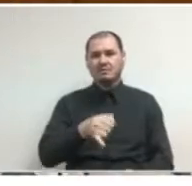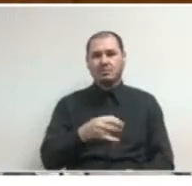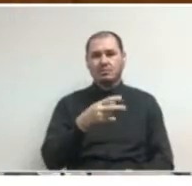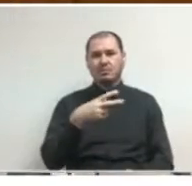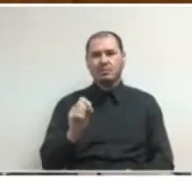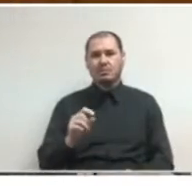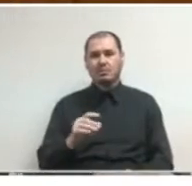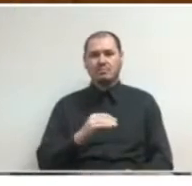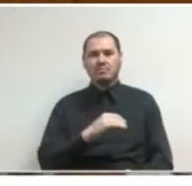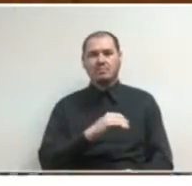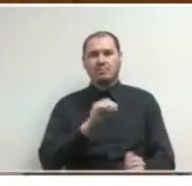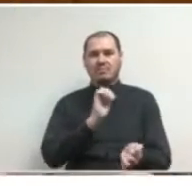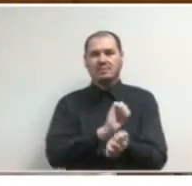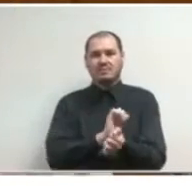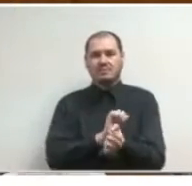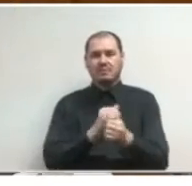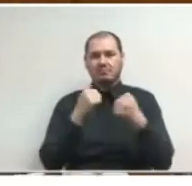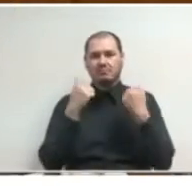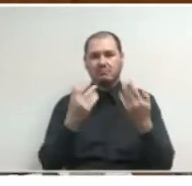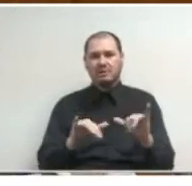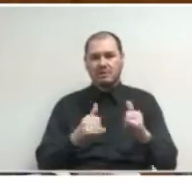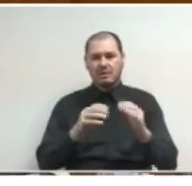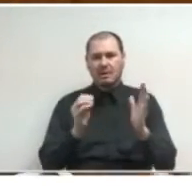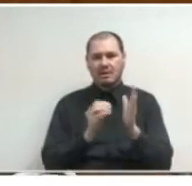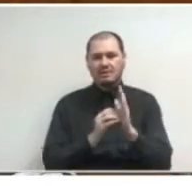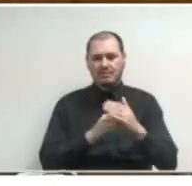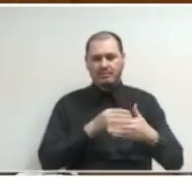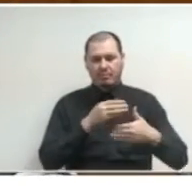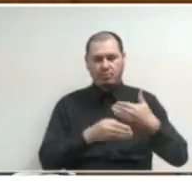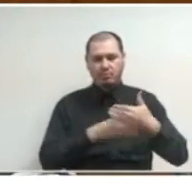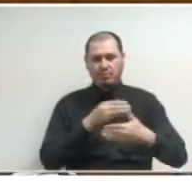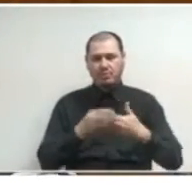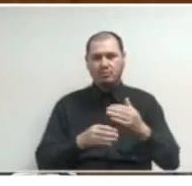¿76 tapizas? Persota, Orca, creo que todavía está. Oye, me he hecho que fuera.